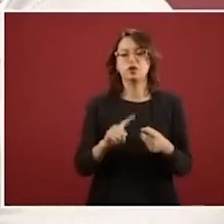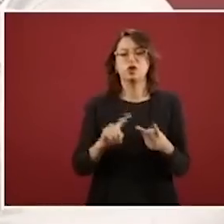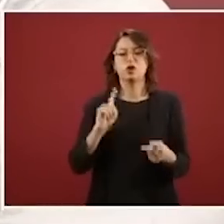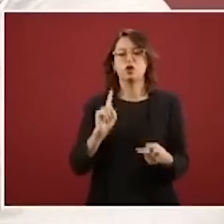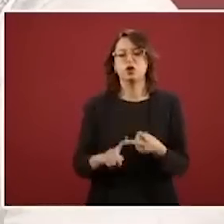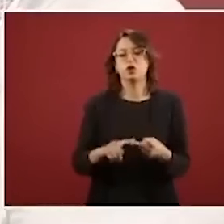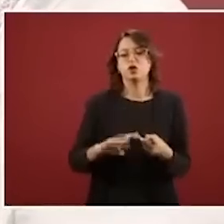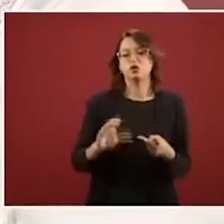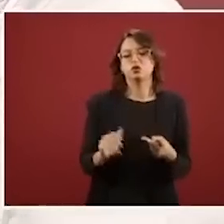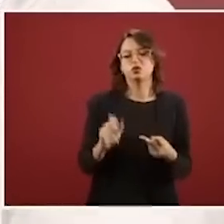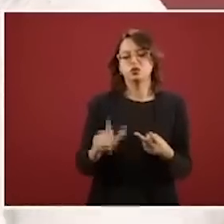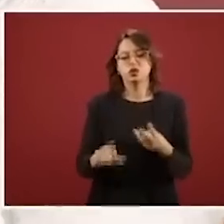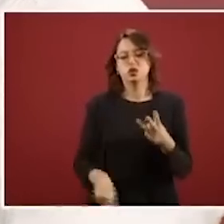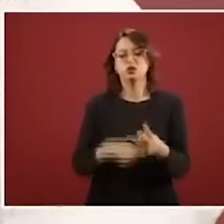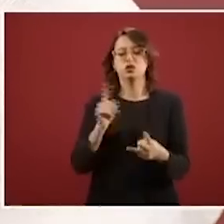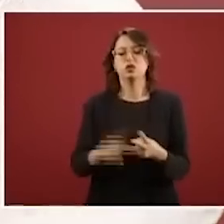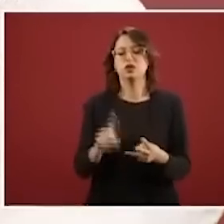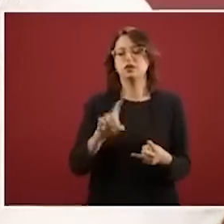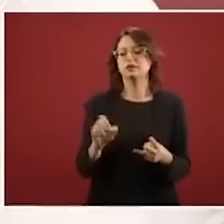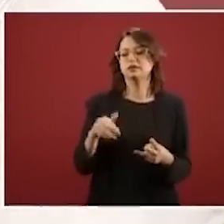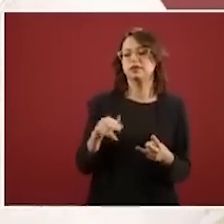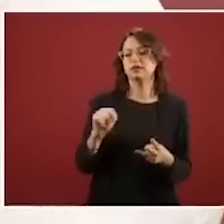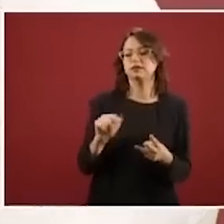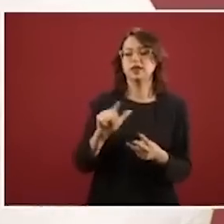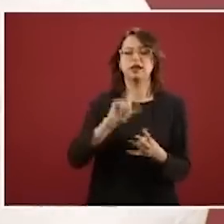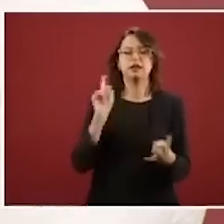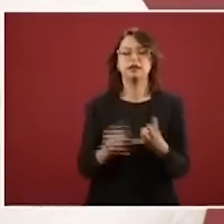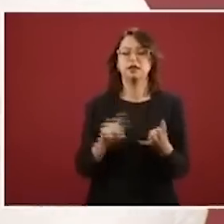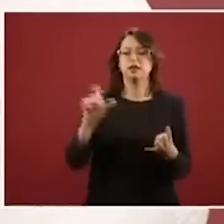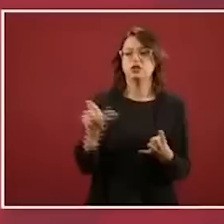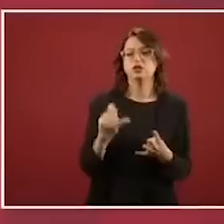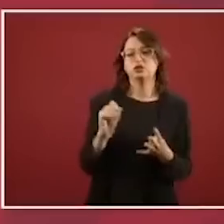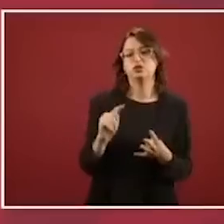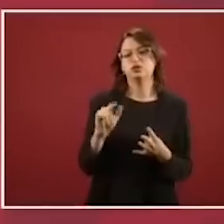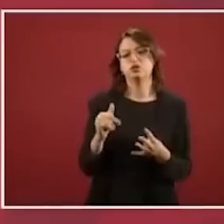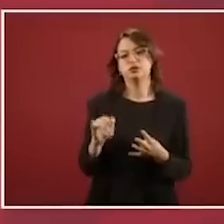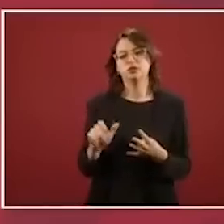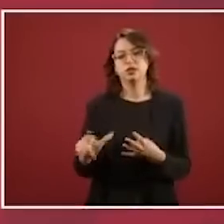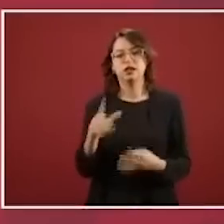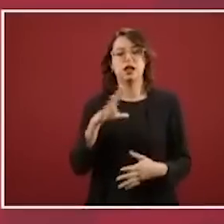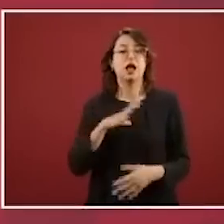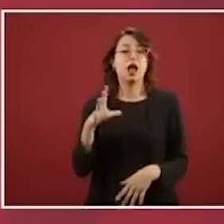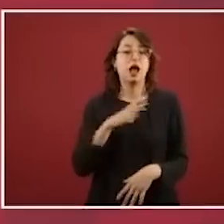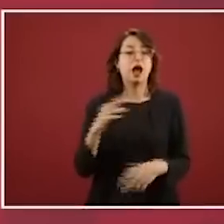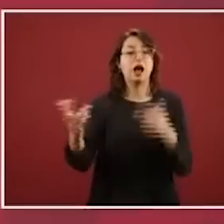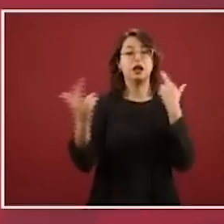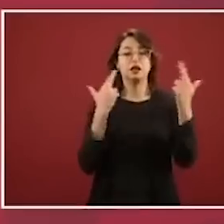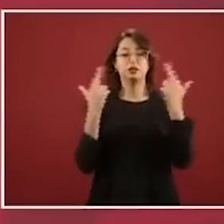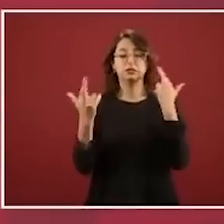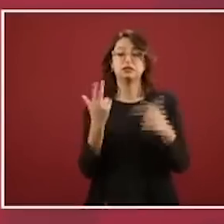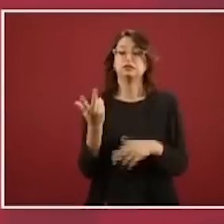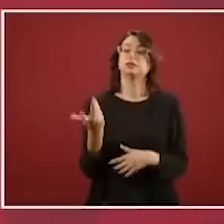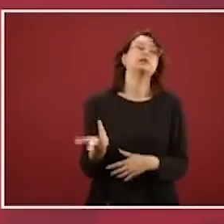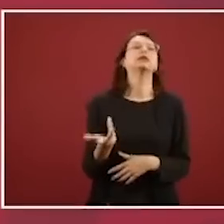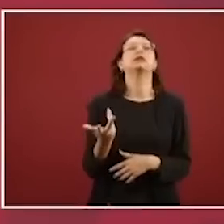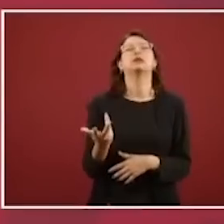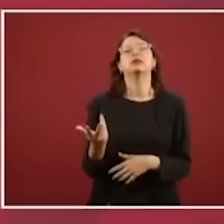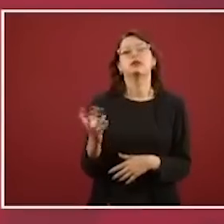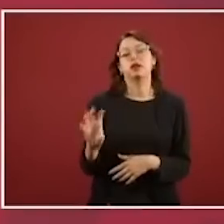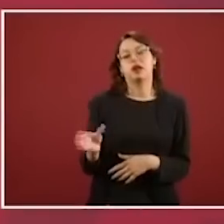al tzotzil. El instituto tiene por lo menos 4 radiodifusoras culturales en esta